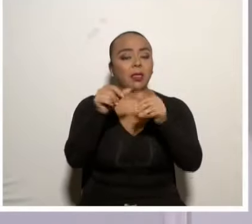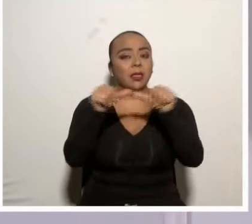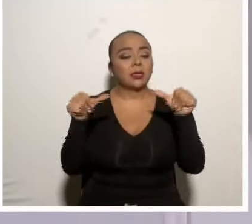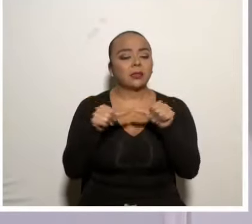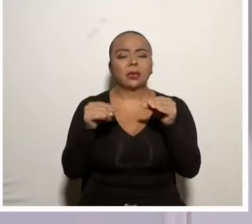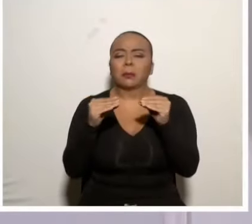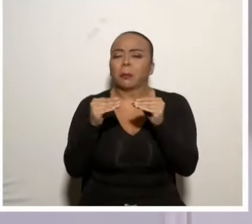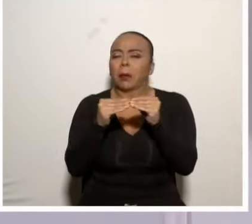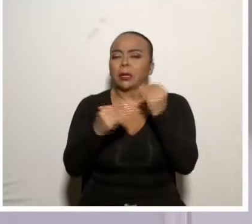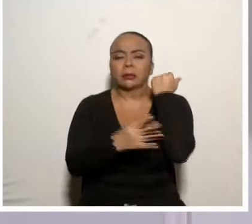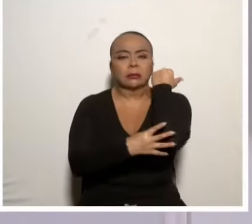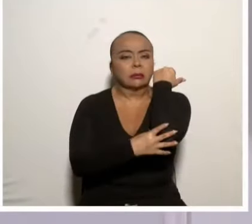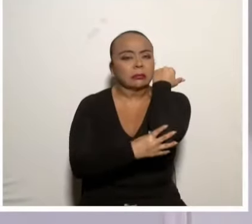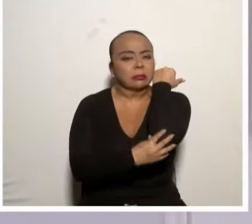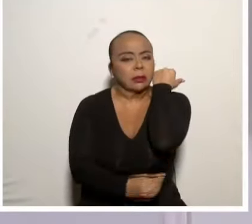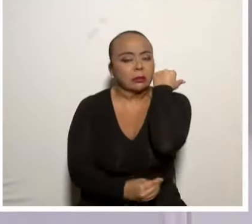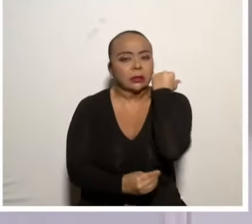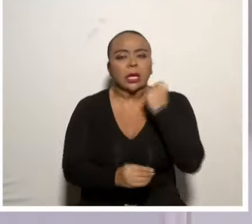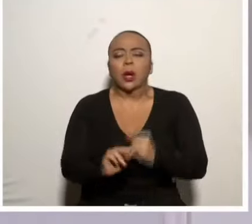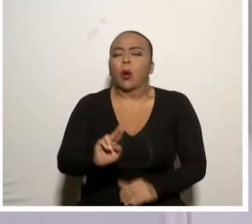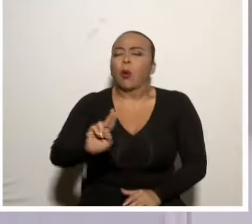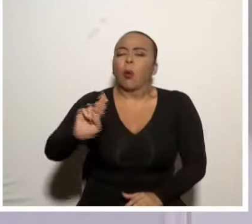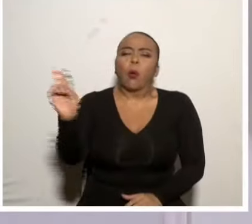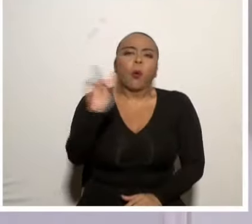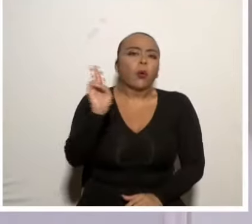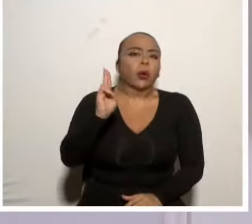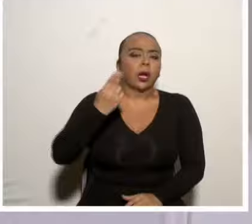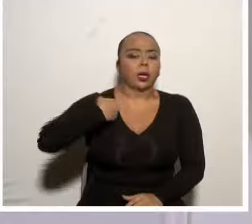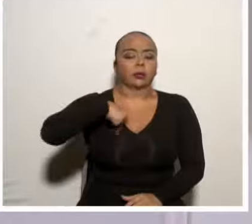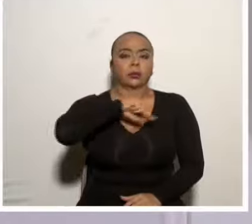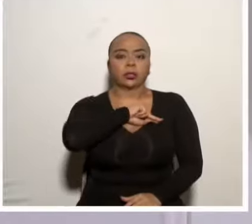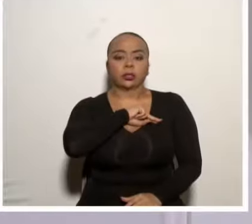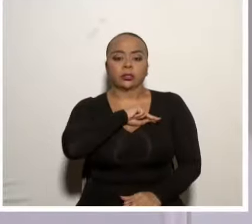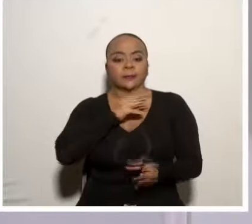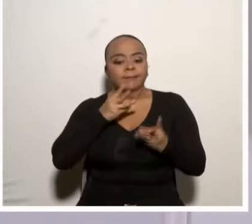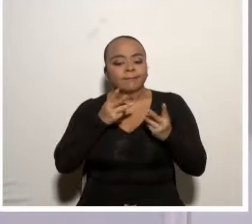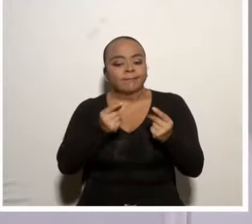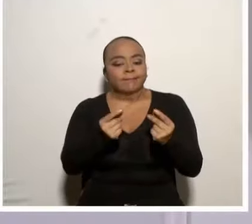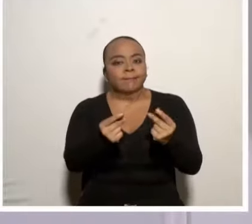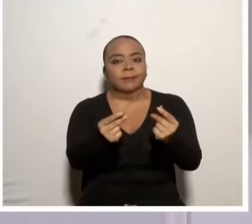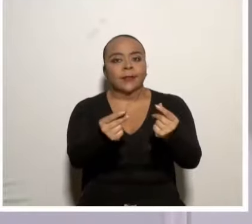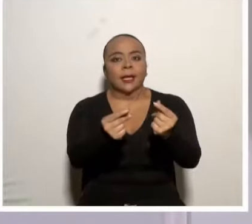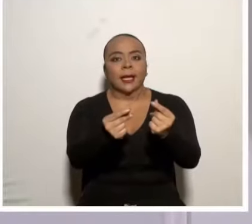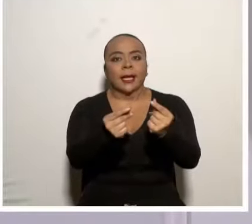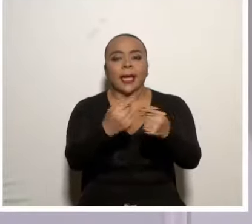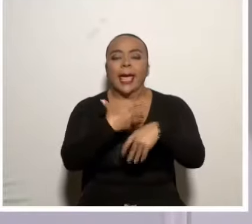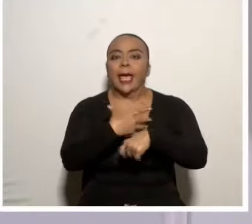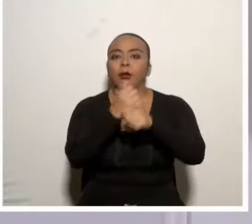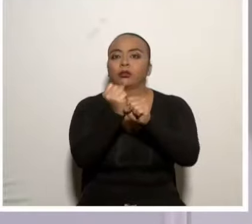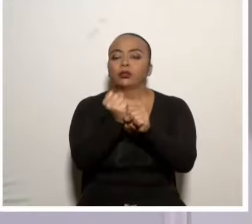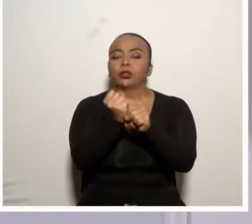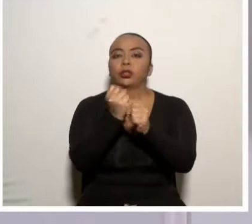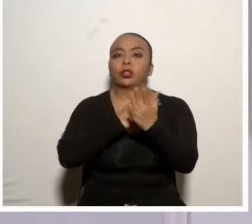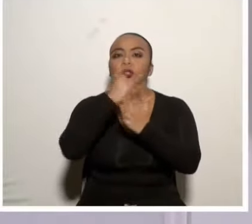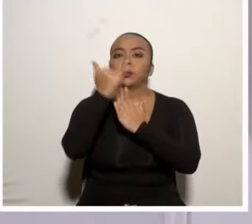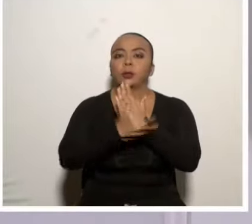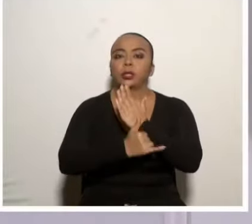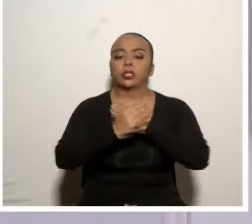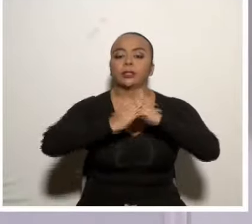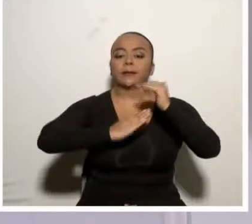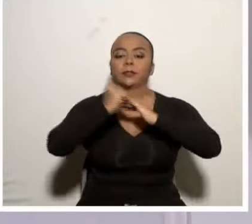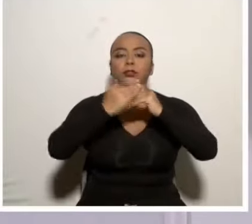más empobrecidas. Urge que agilicemos la ejecución de los proyectos de infraestructura para